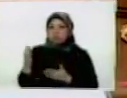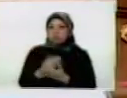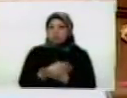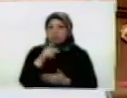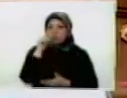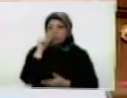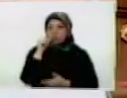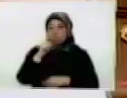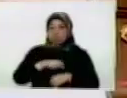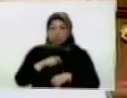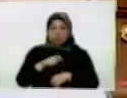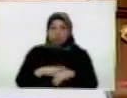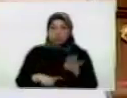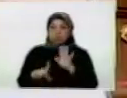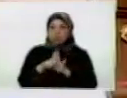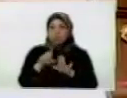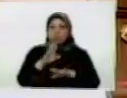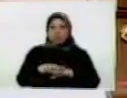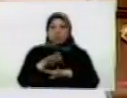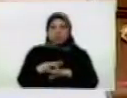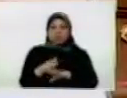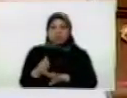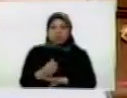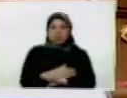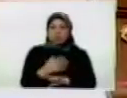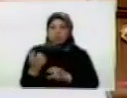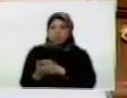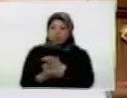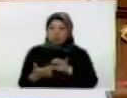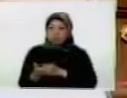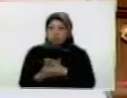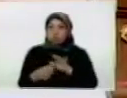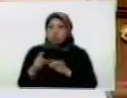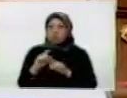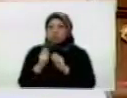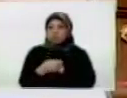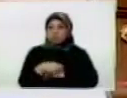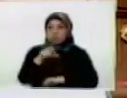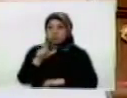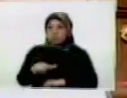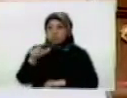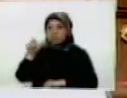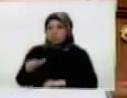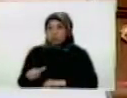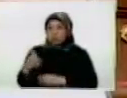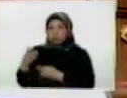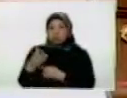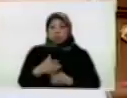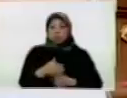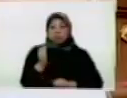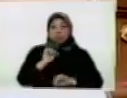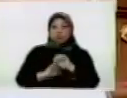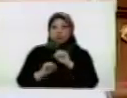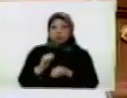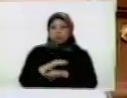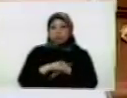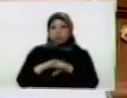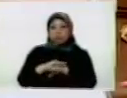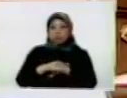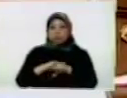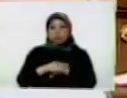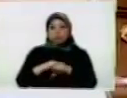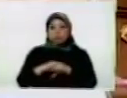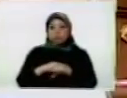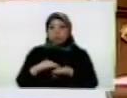injerecista, inmoral e ilegal llamado a alterar el orden constitucional de la República Bolivariana de Venezuela por parte de gobiernos que integran